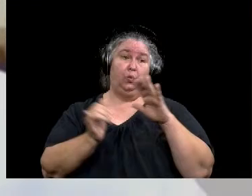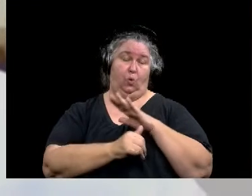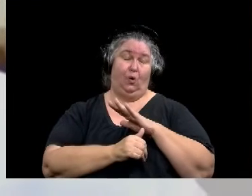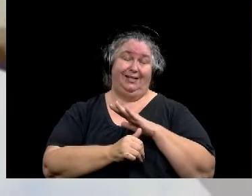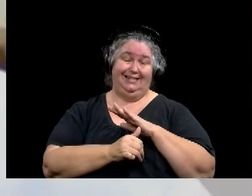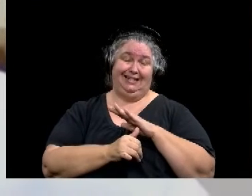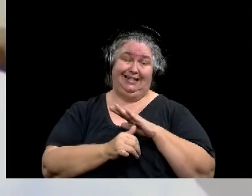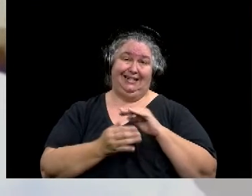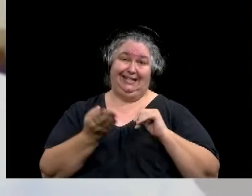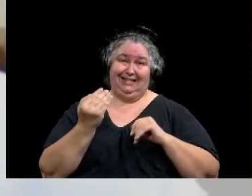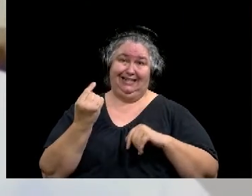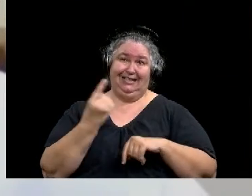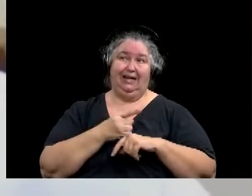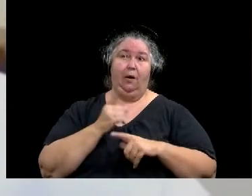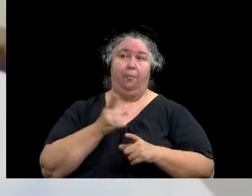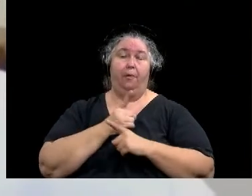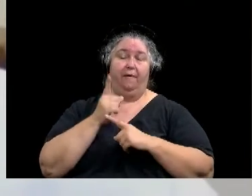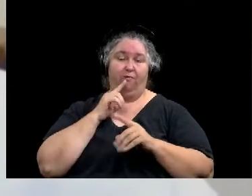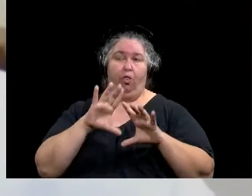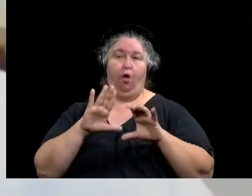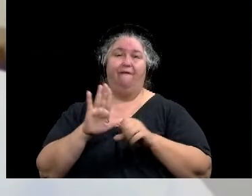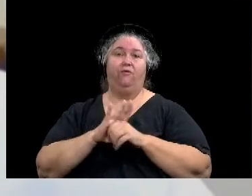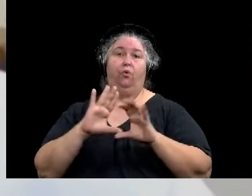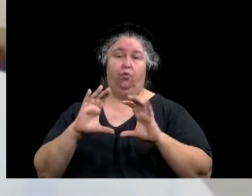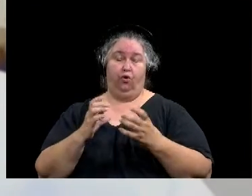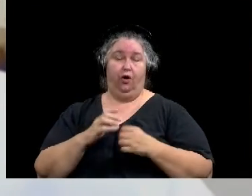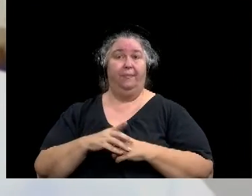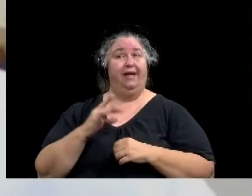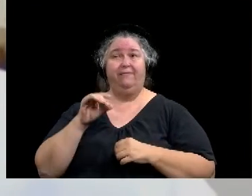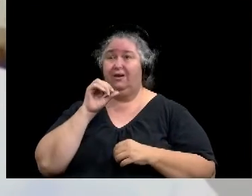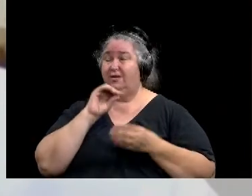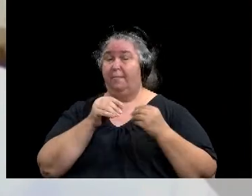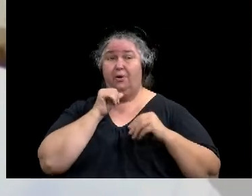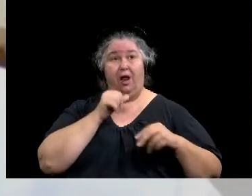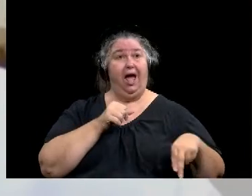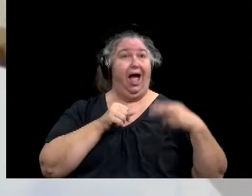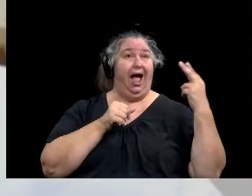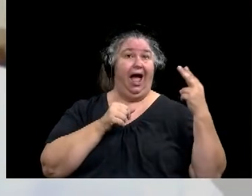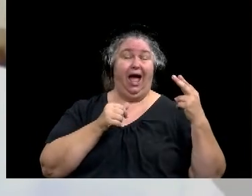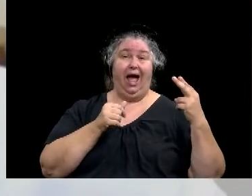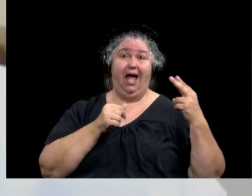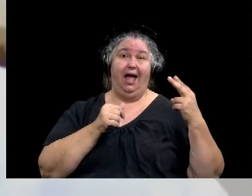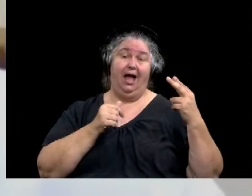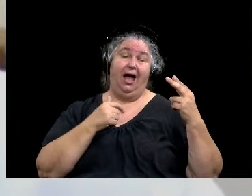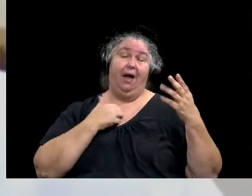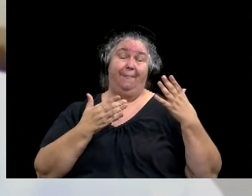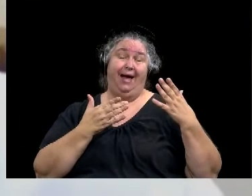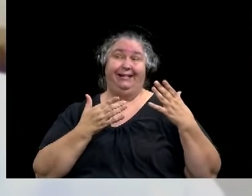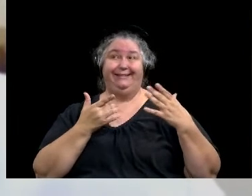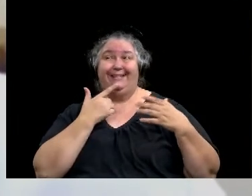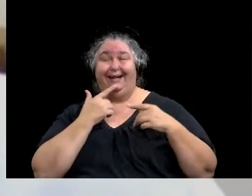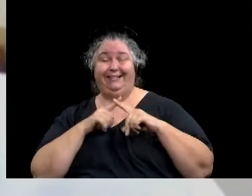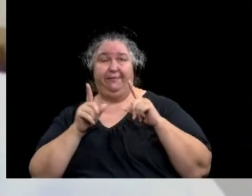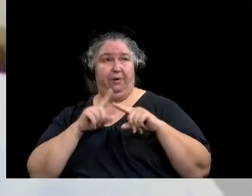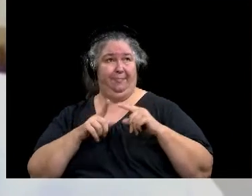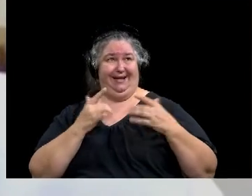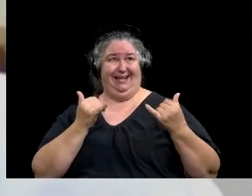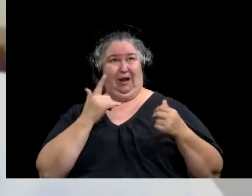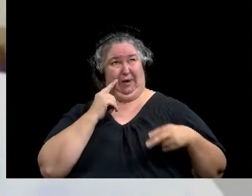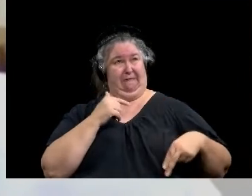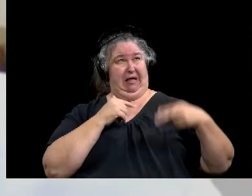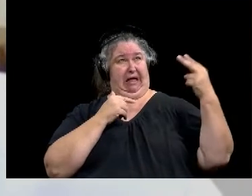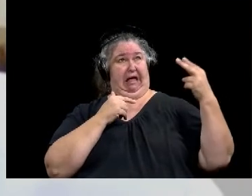la comunidad así es que todo el grupo se debería de 40 si esos números no estuvieran tan altos como